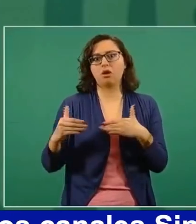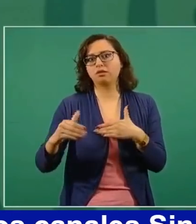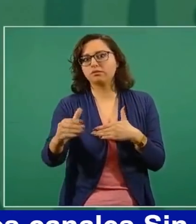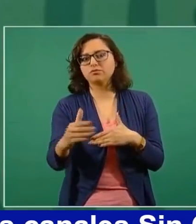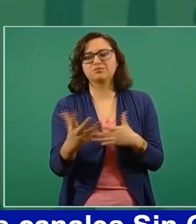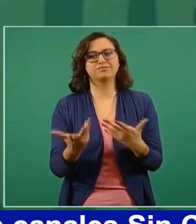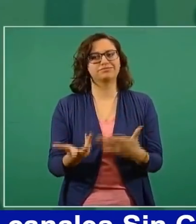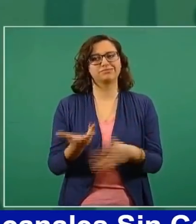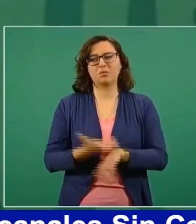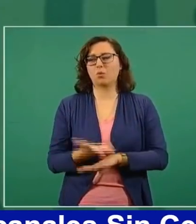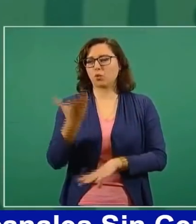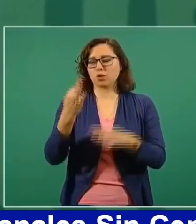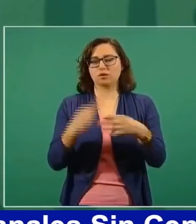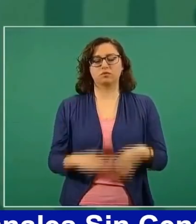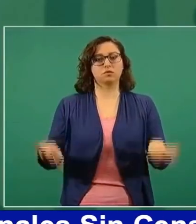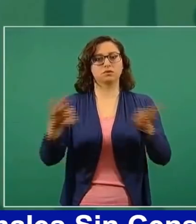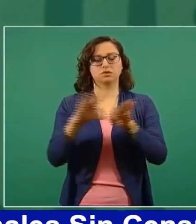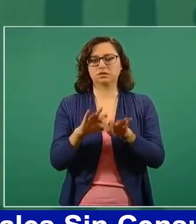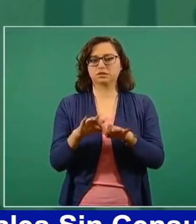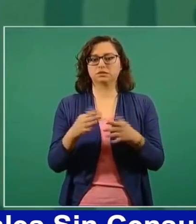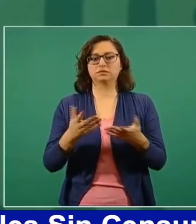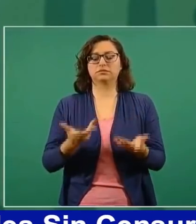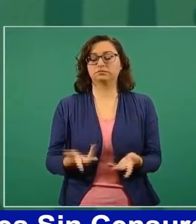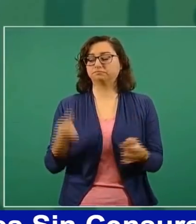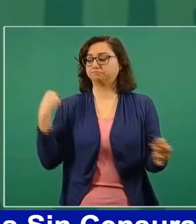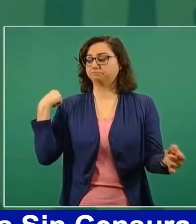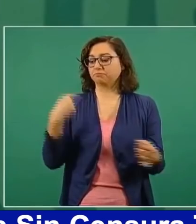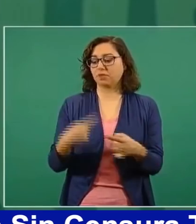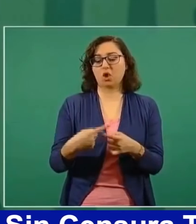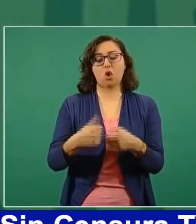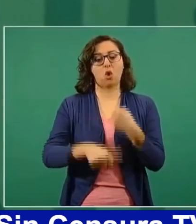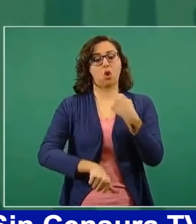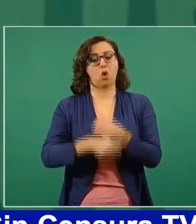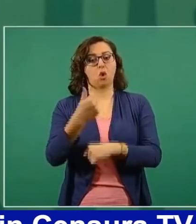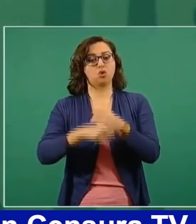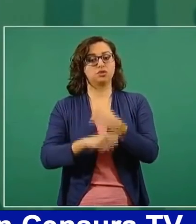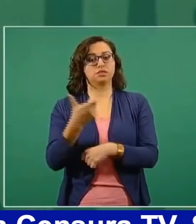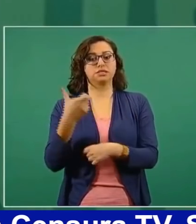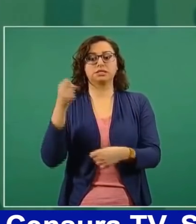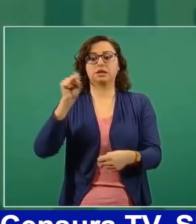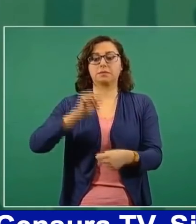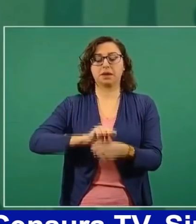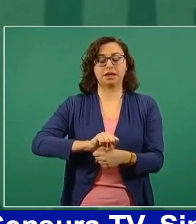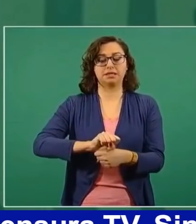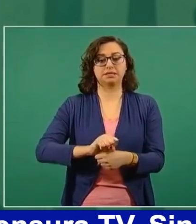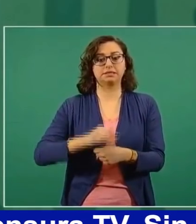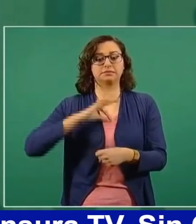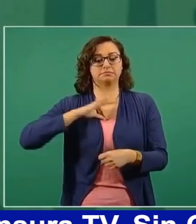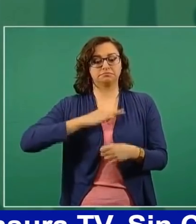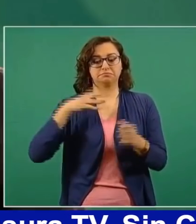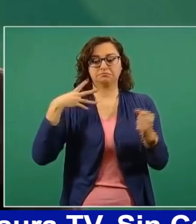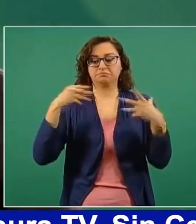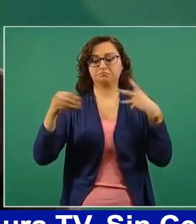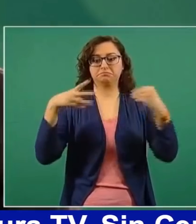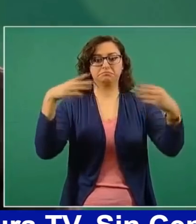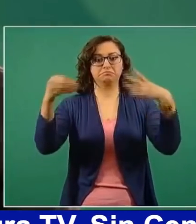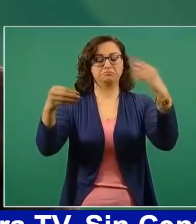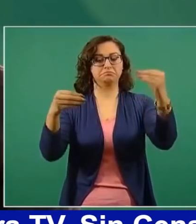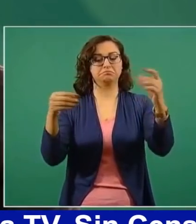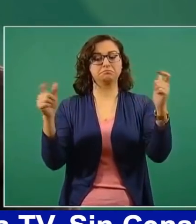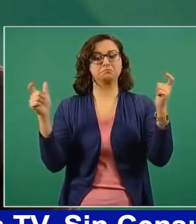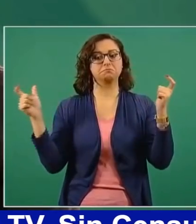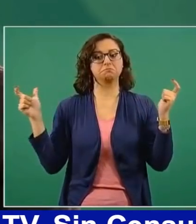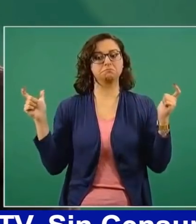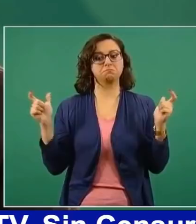importante. Cumplimos 11 semanas en México en que la pandemia sigue disminuyendo en